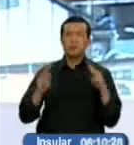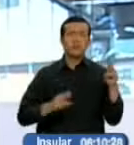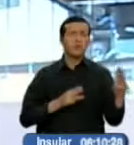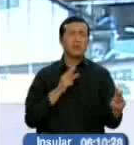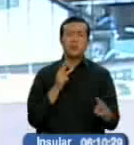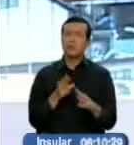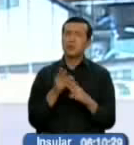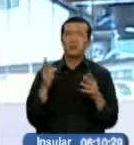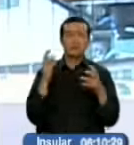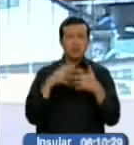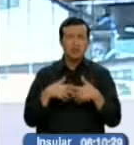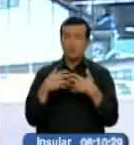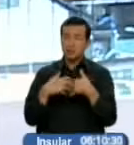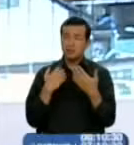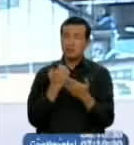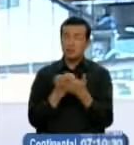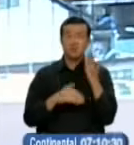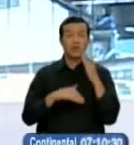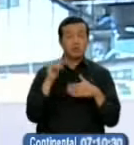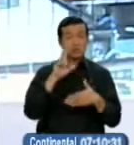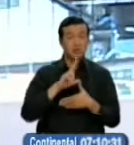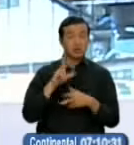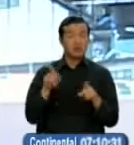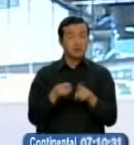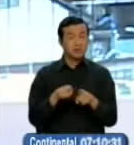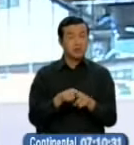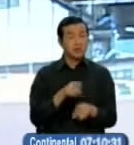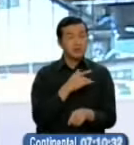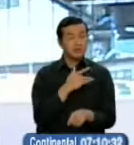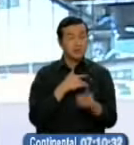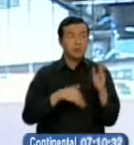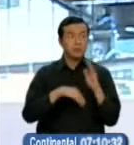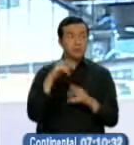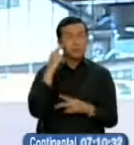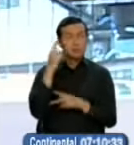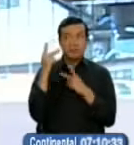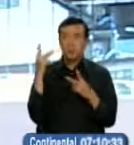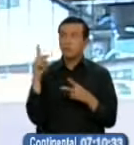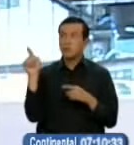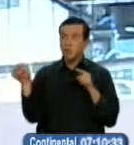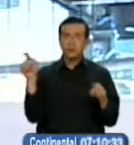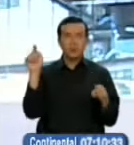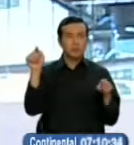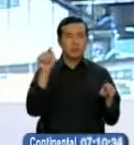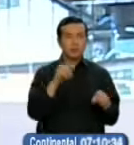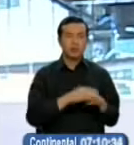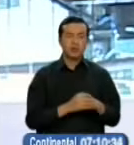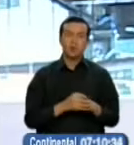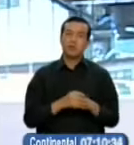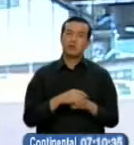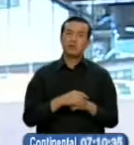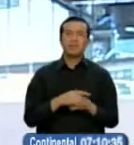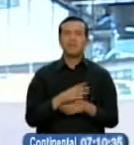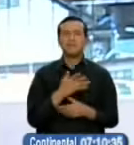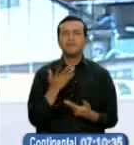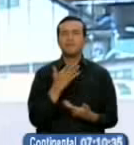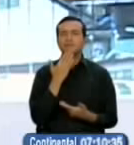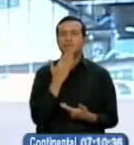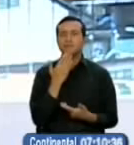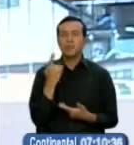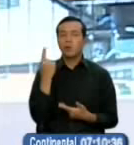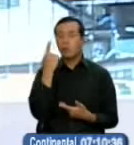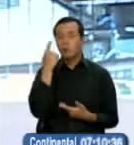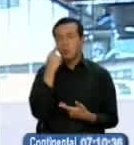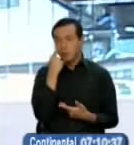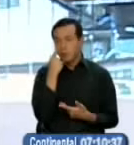y especialmente en América Latina también se siente viendo más allá de las fronteras, excepto que muchas de las veces solo se mide